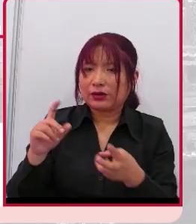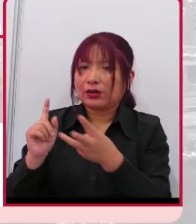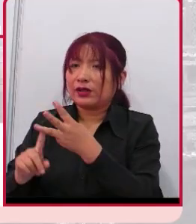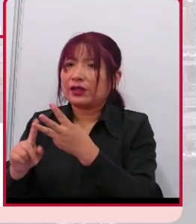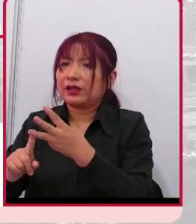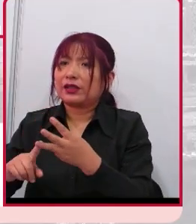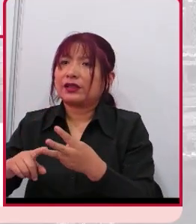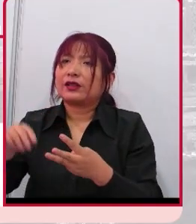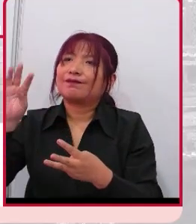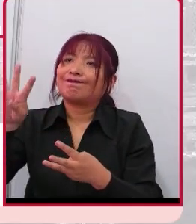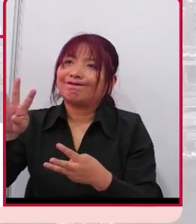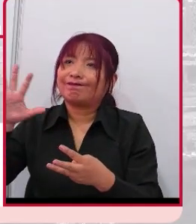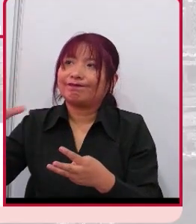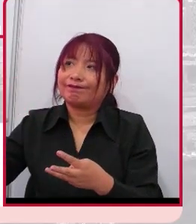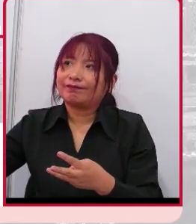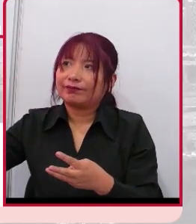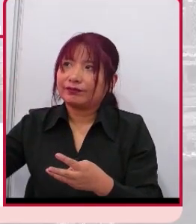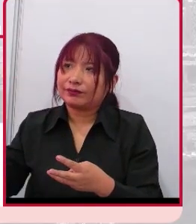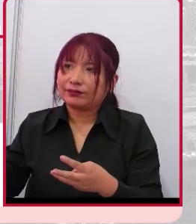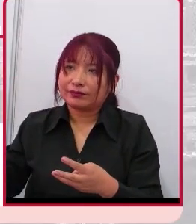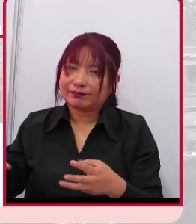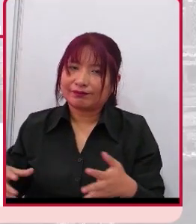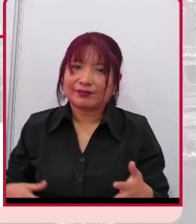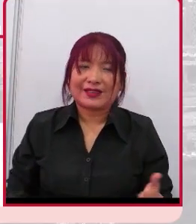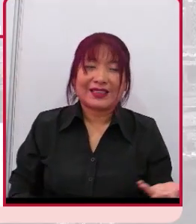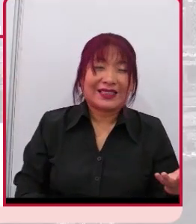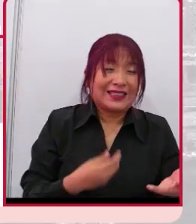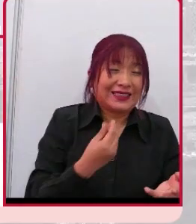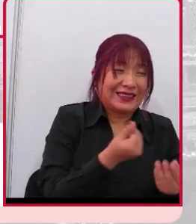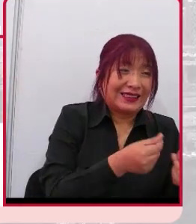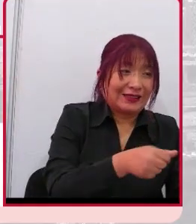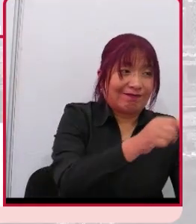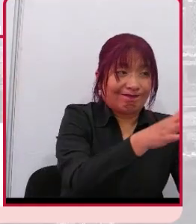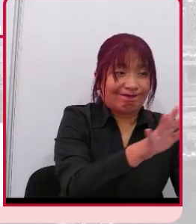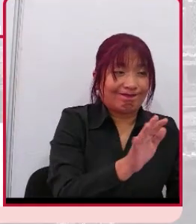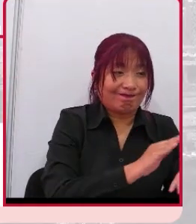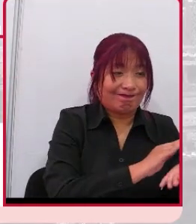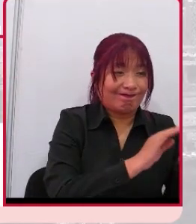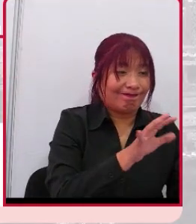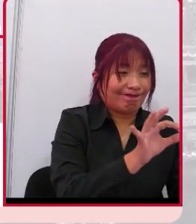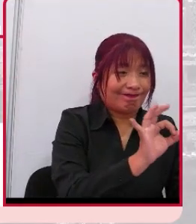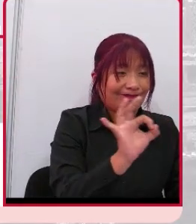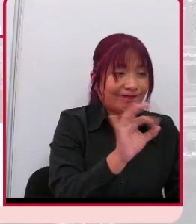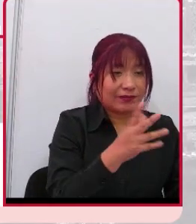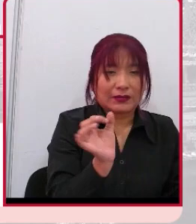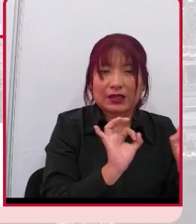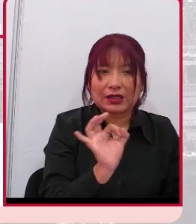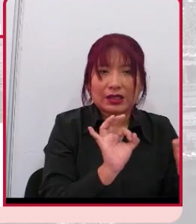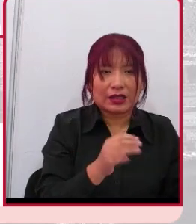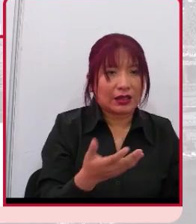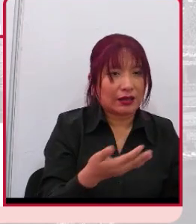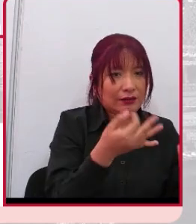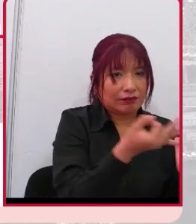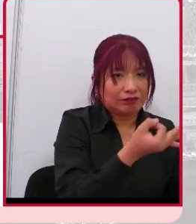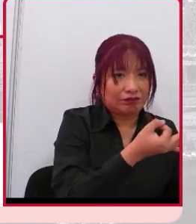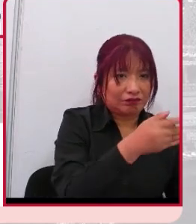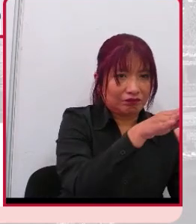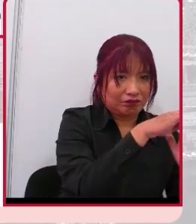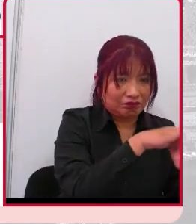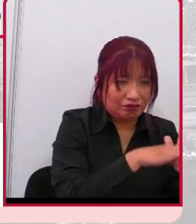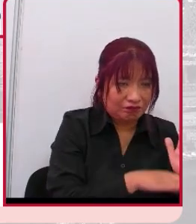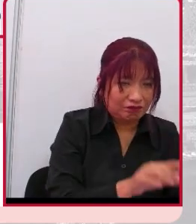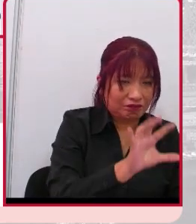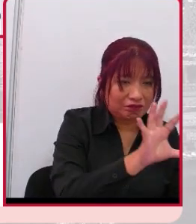un 45%, y con calidades que no eran para nada comerciales, ¿no? Valores menores a 9% de